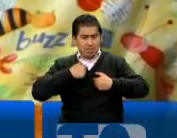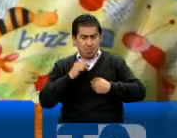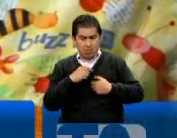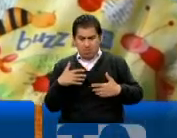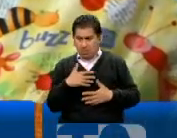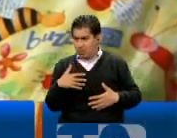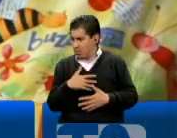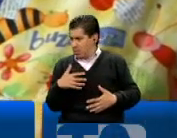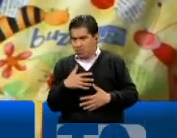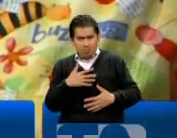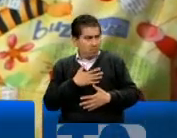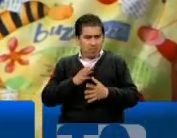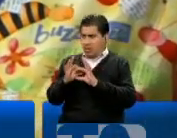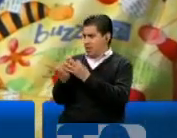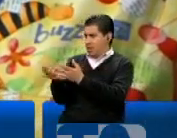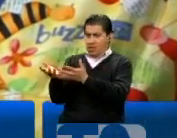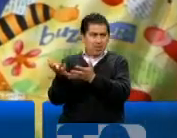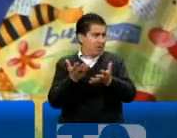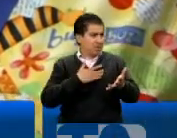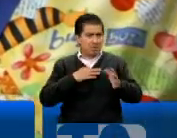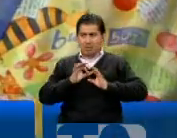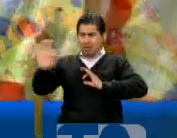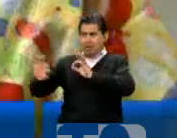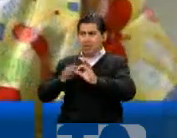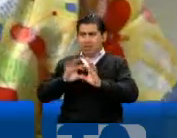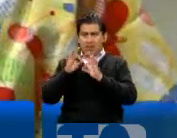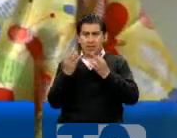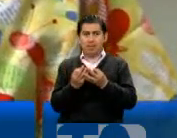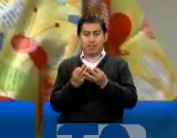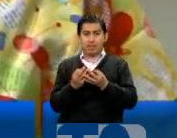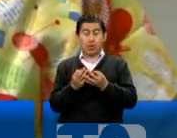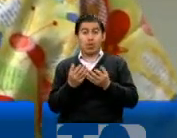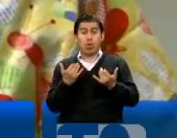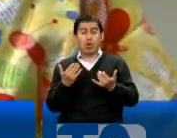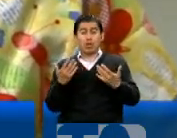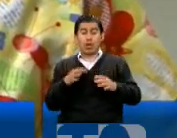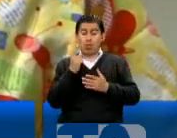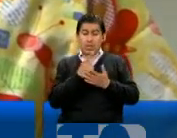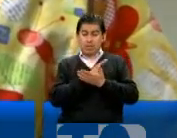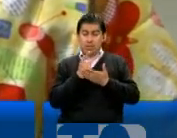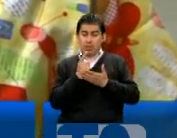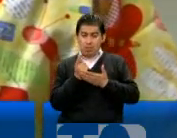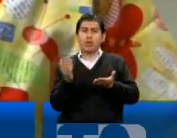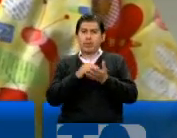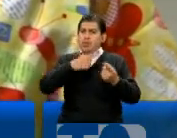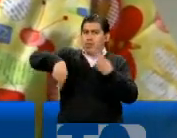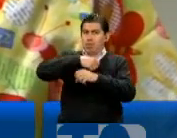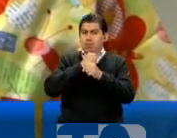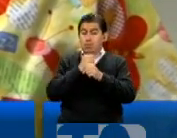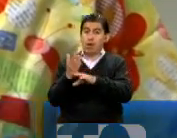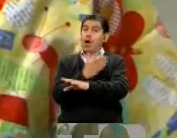miedo de temor a mi familia no el miedo de llevar y portar el virus estoy hace semana y media reintegrada a mis